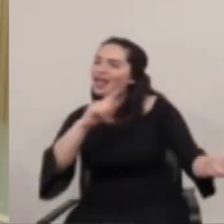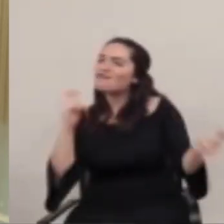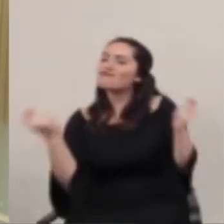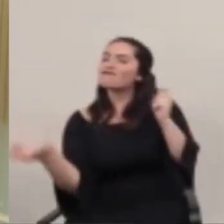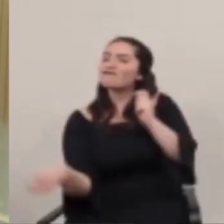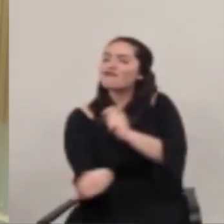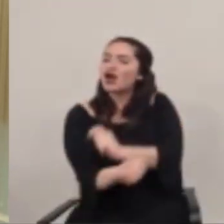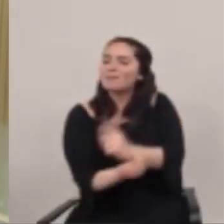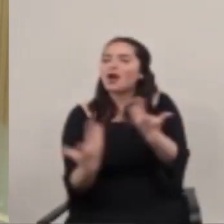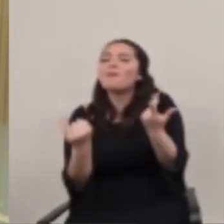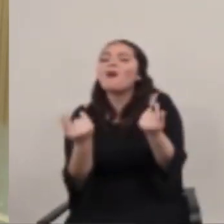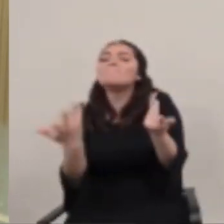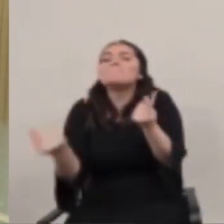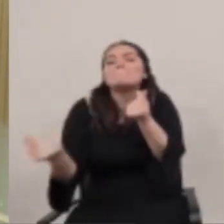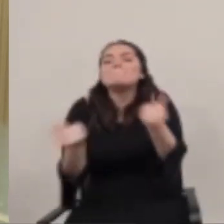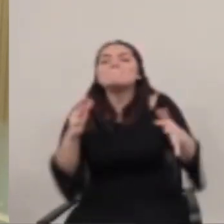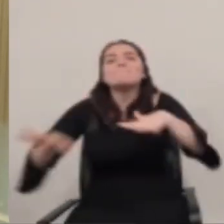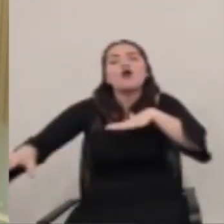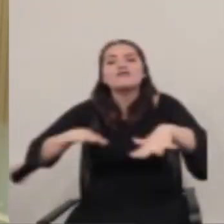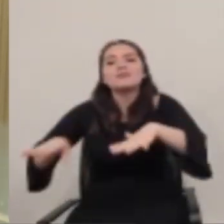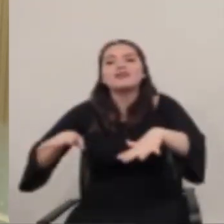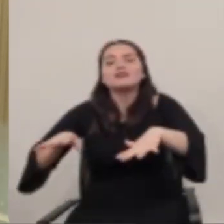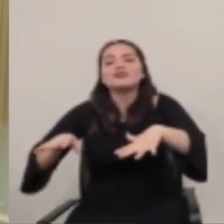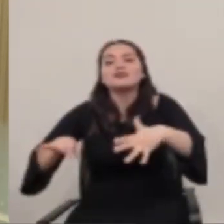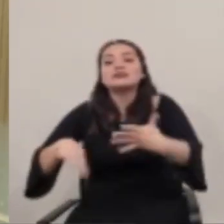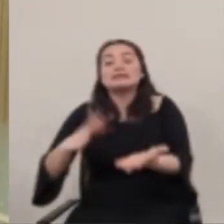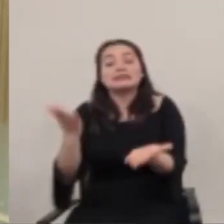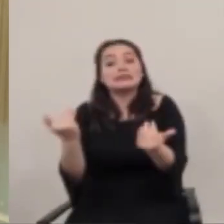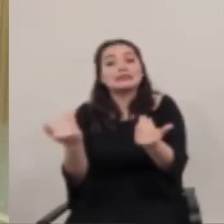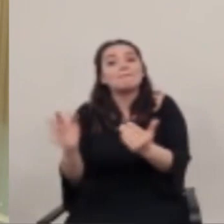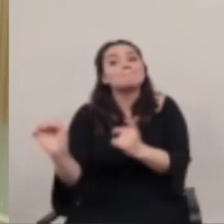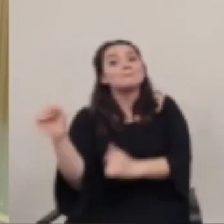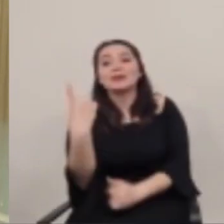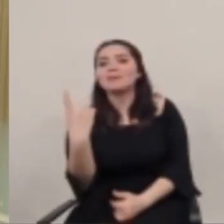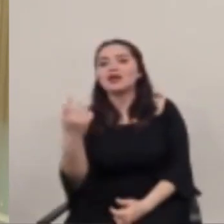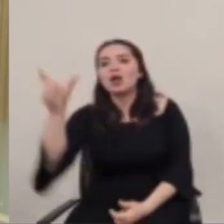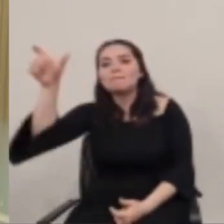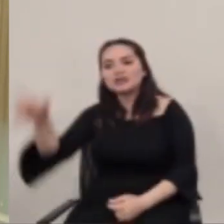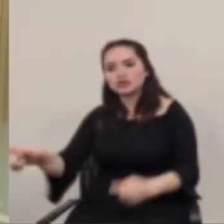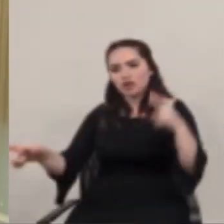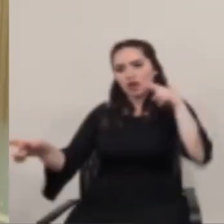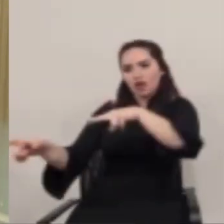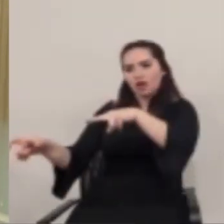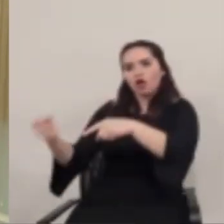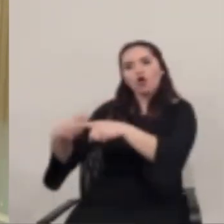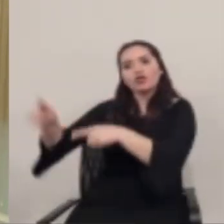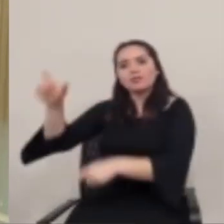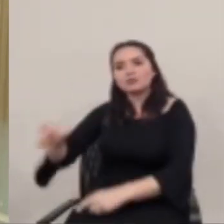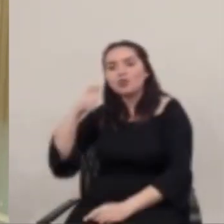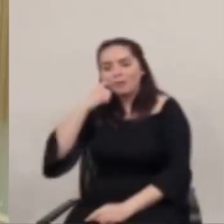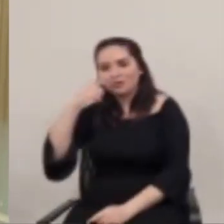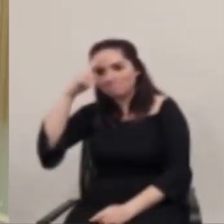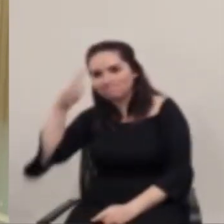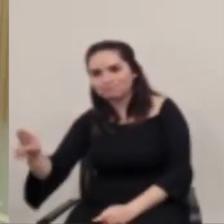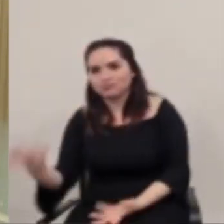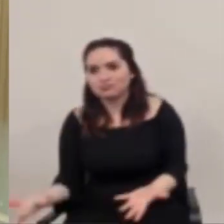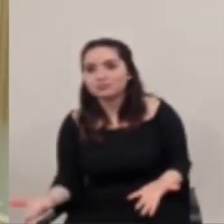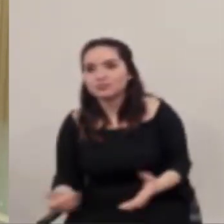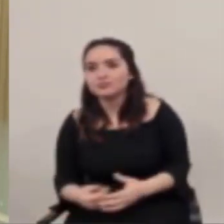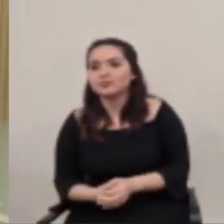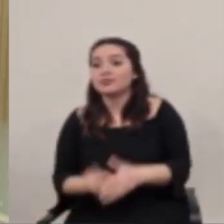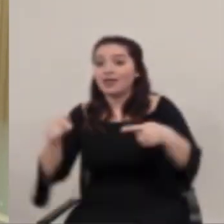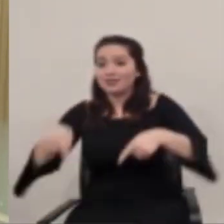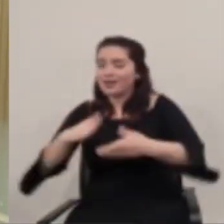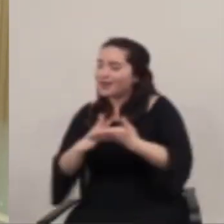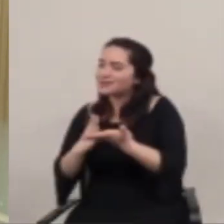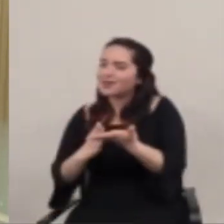en movimiento, se requiere primero considerar al otro como un legítimo otro. Por ello es que este acto de lanzamiento de